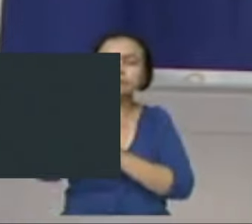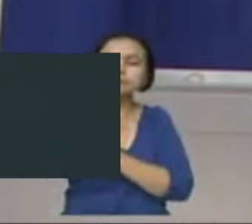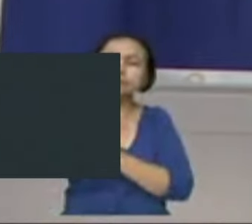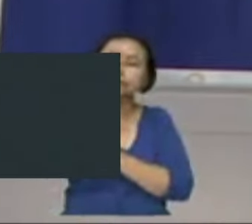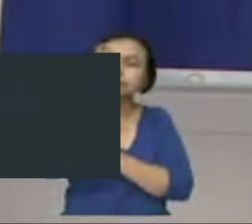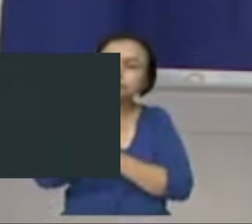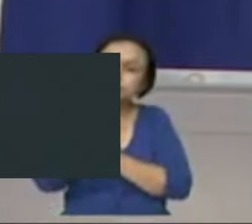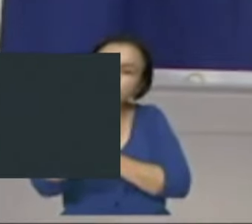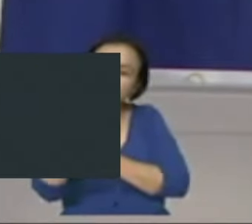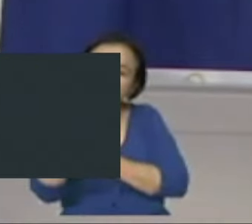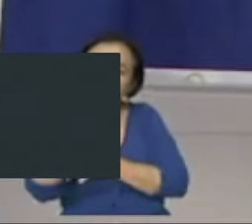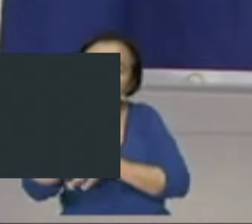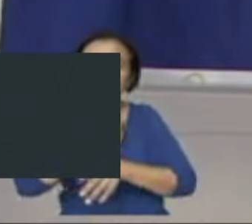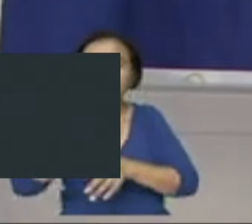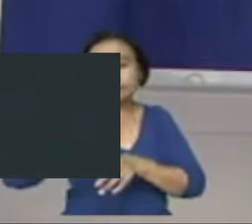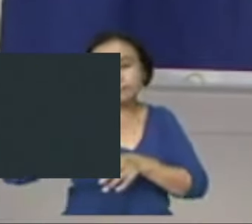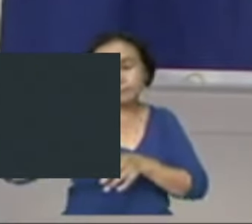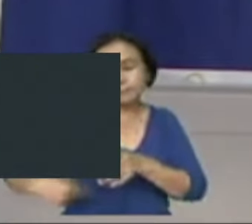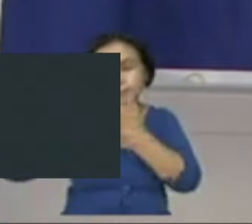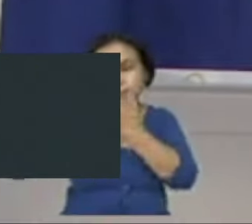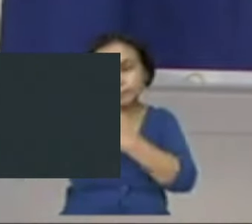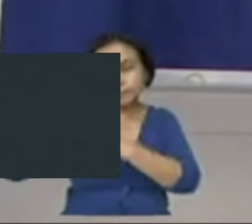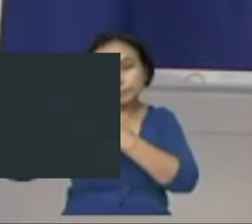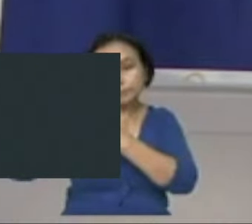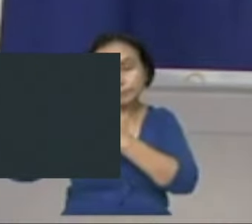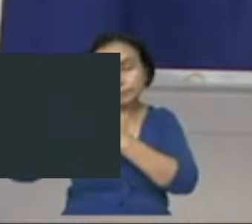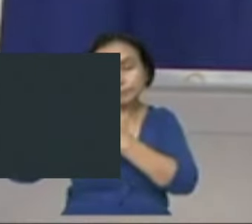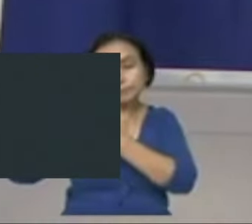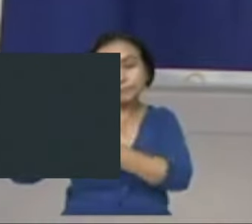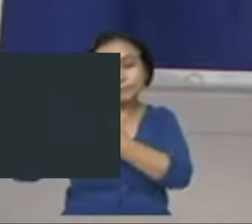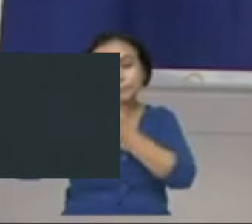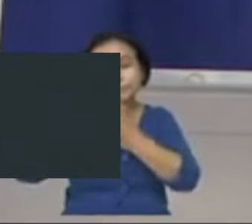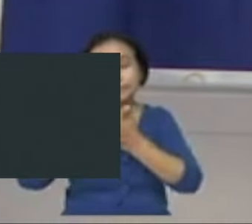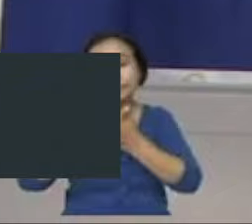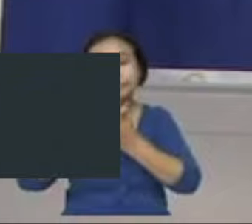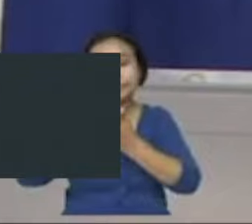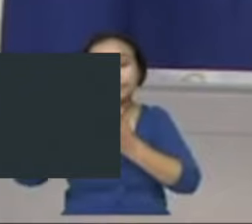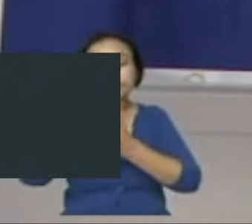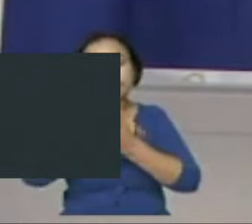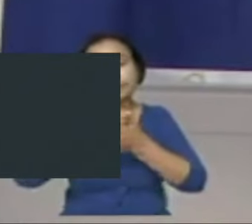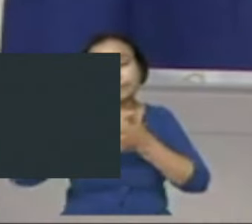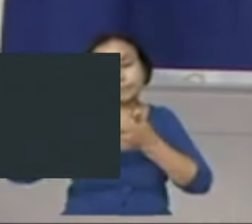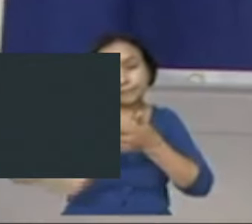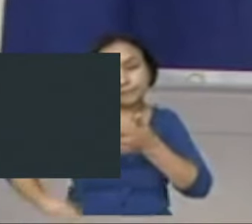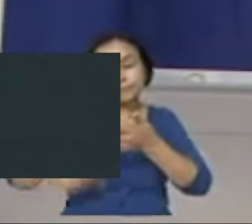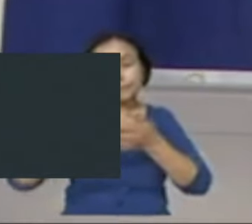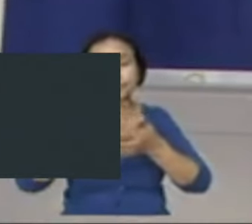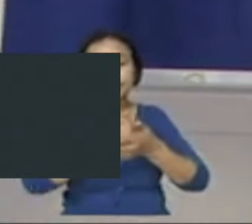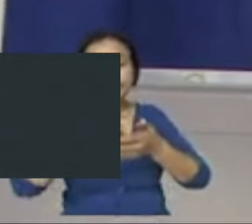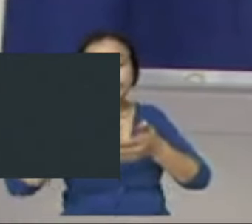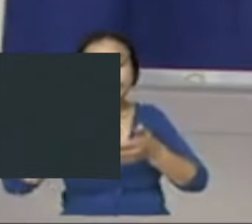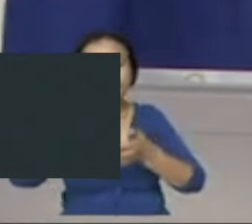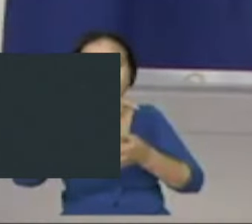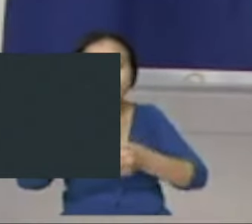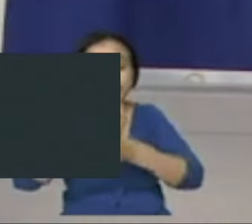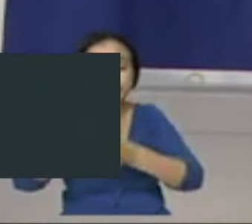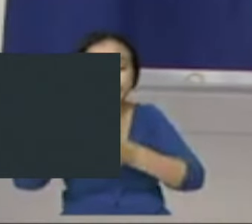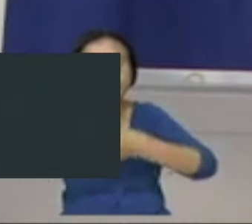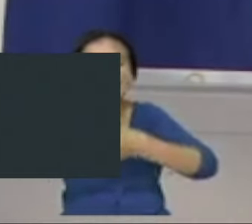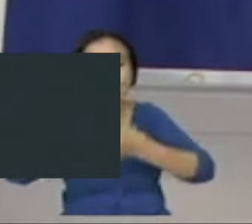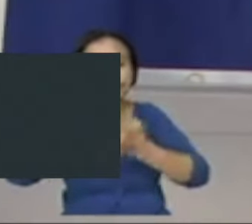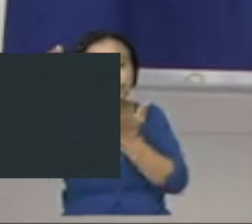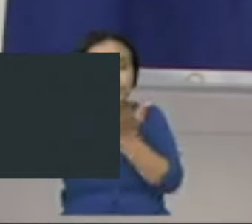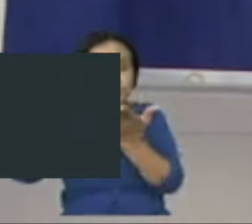facilidad de crédito con China Camps Engineering Company, CAMSE, de la República Popular de China para llevar a cabo la ejecución del